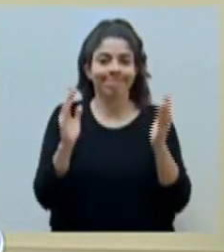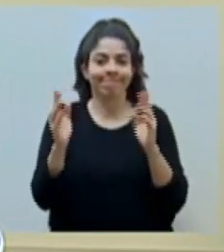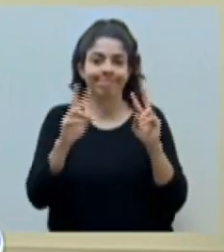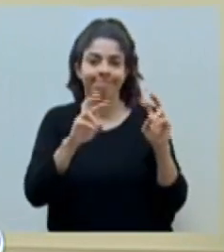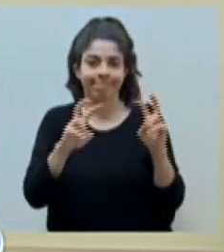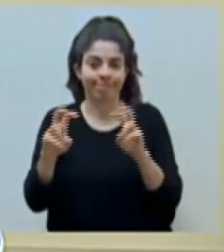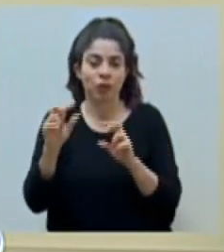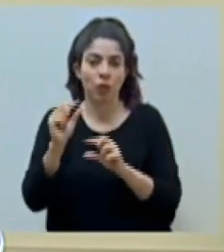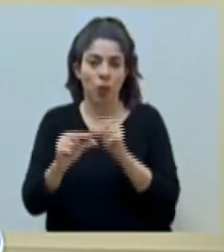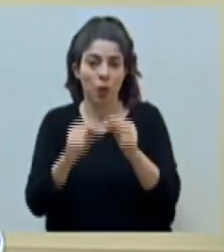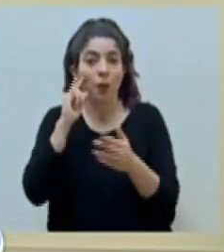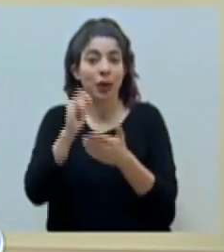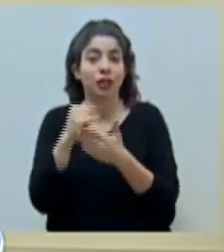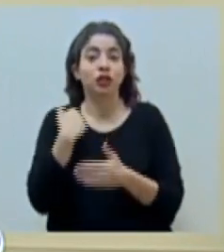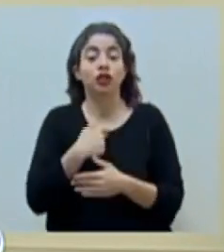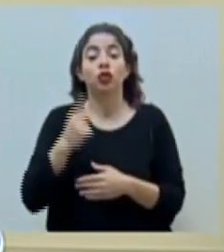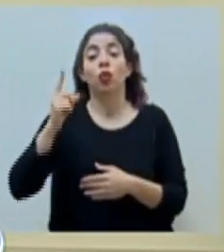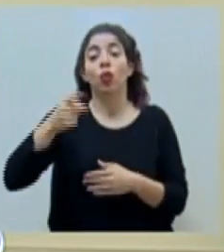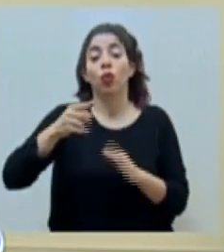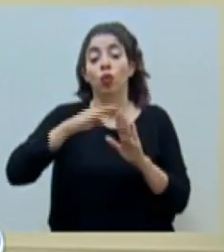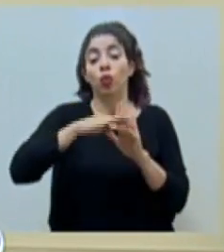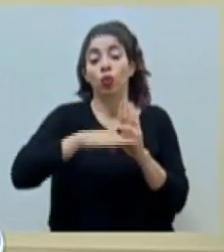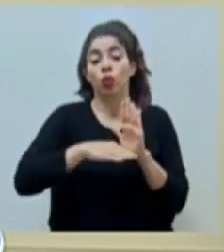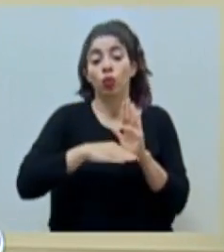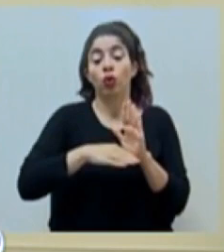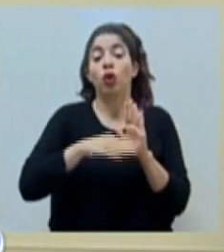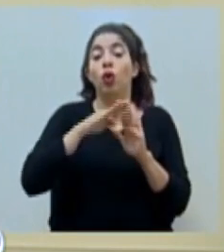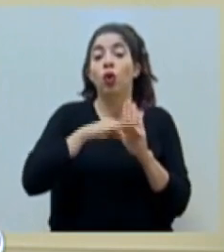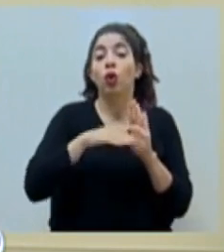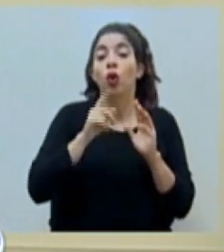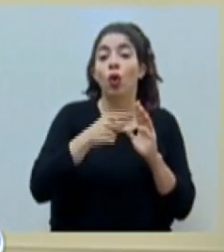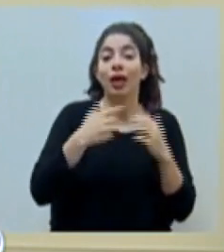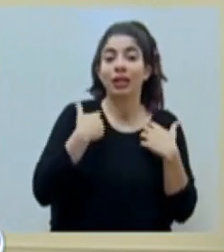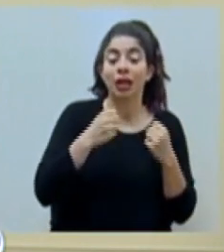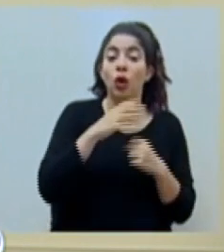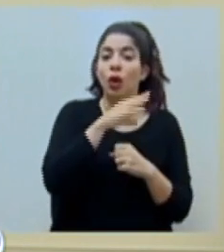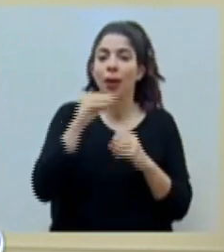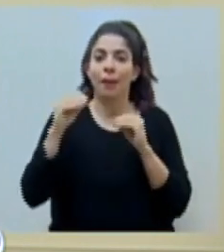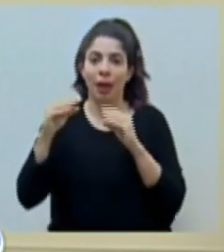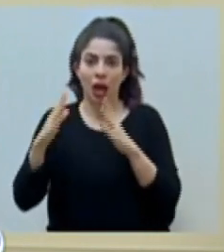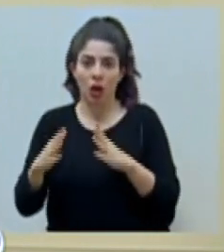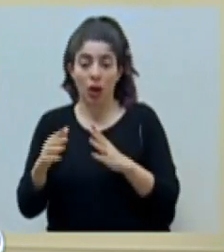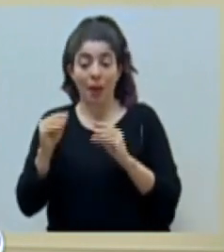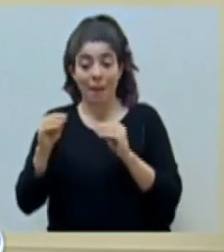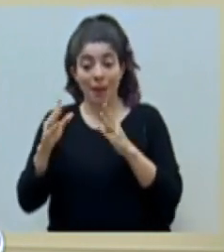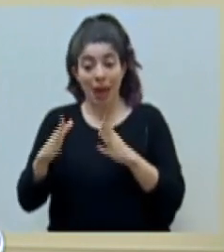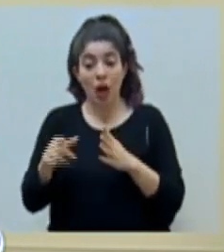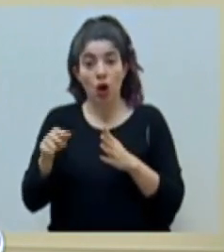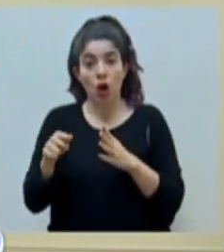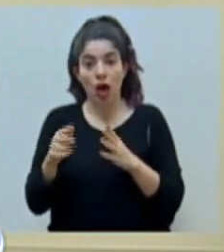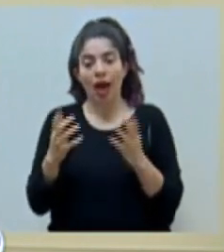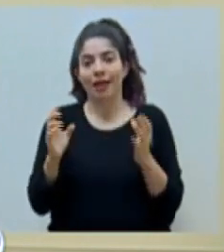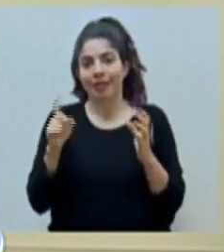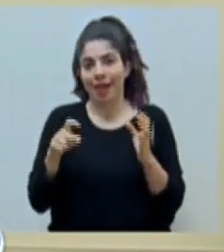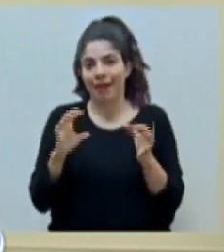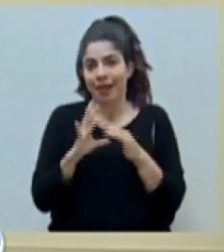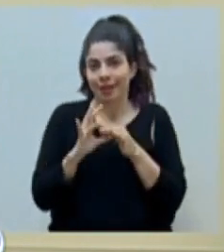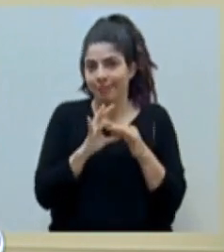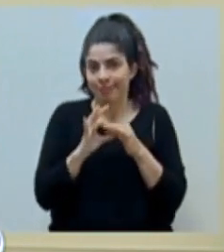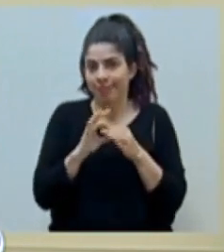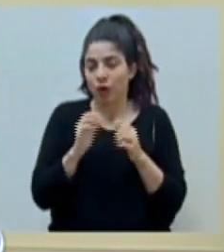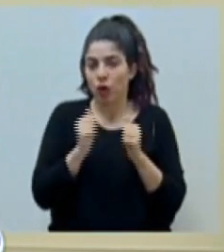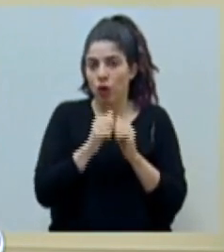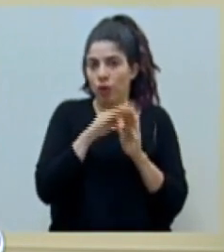eso es que damos disposiciones sanitarias y pedagógicas. Las pedagógicas están en concurso con las disposiciones